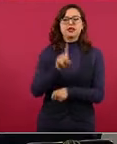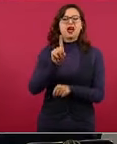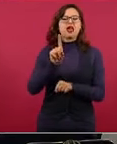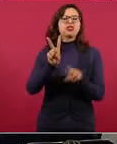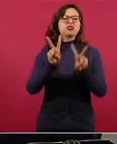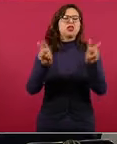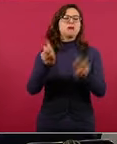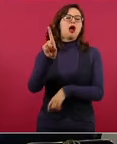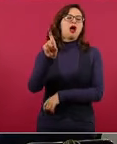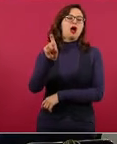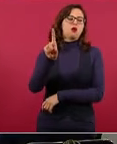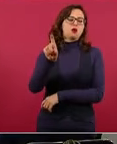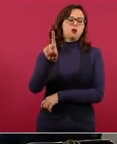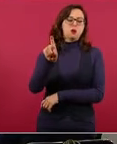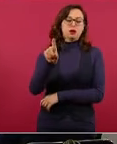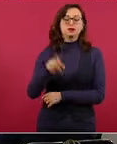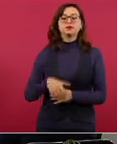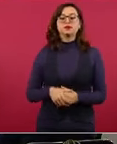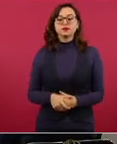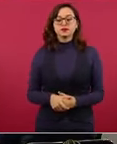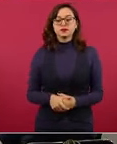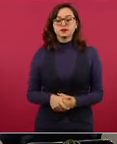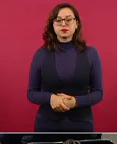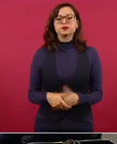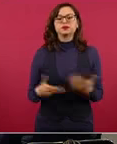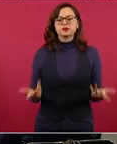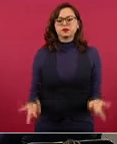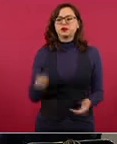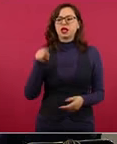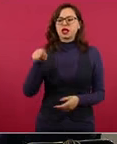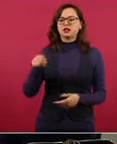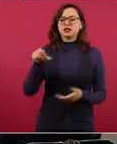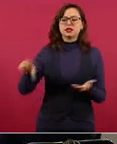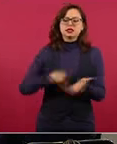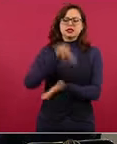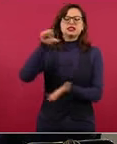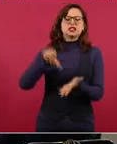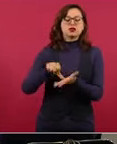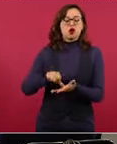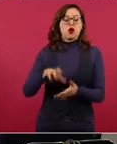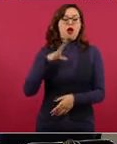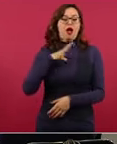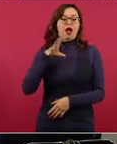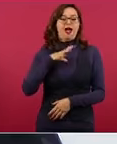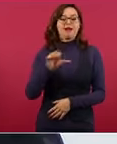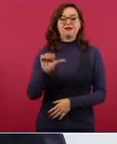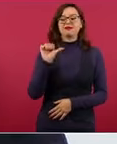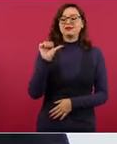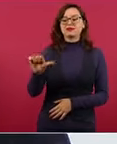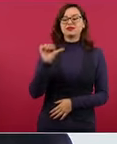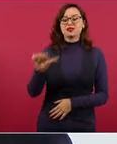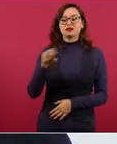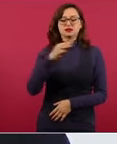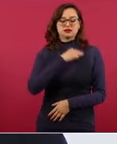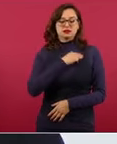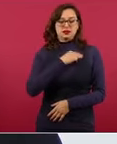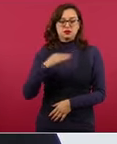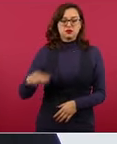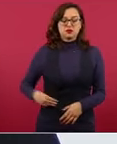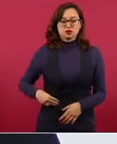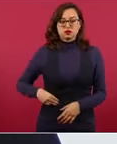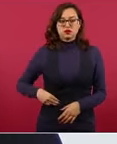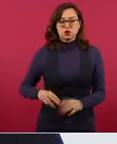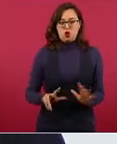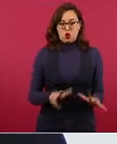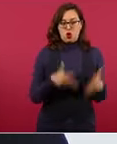la zona metropolitana de monterrey está compuesta de 16 municipios 8 municipios metropolitanos y 8